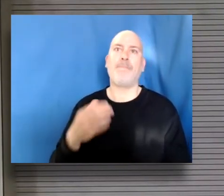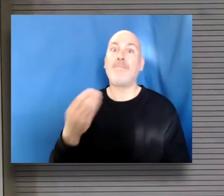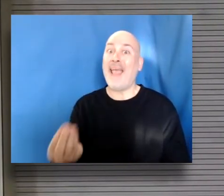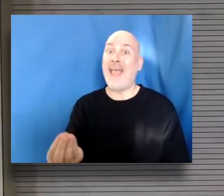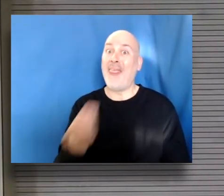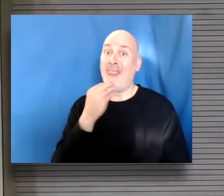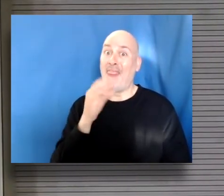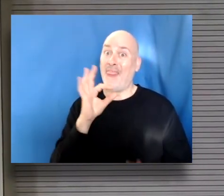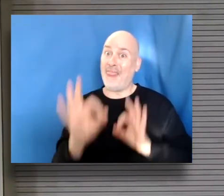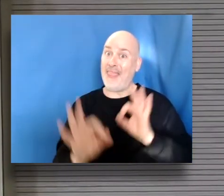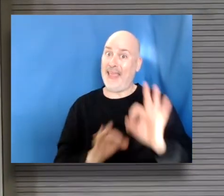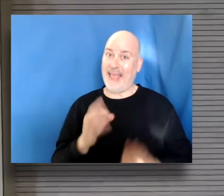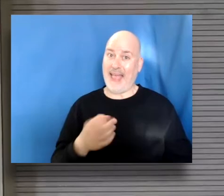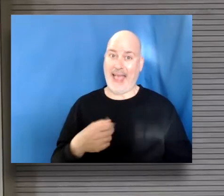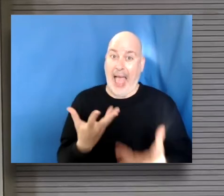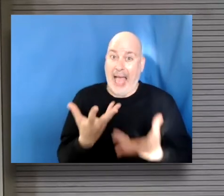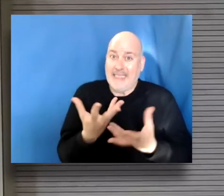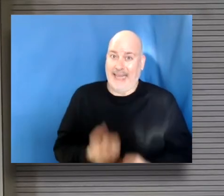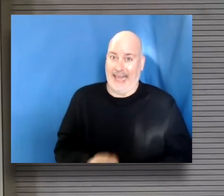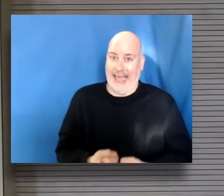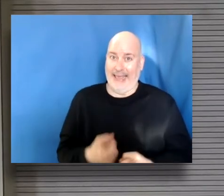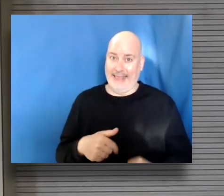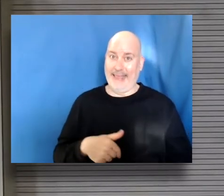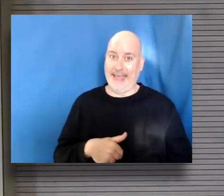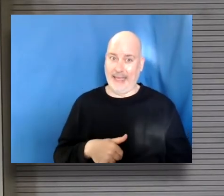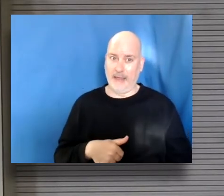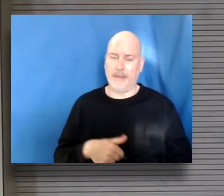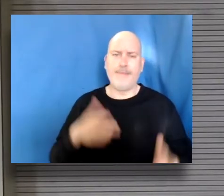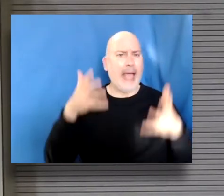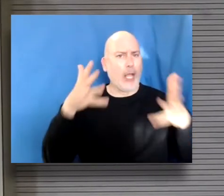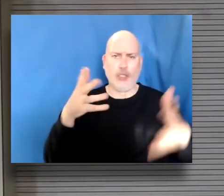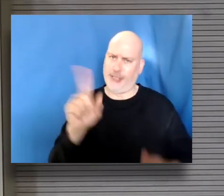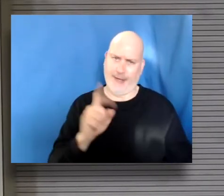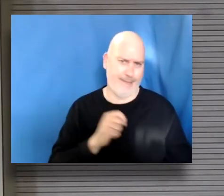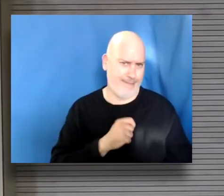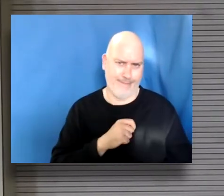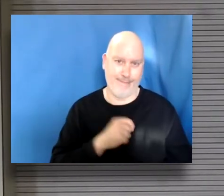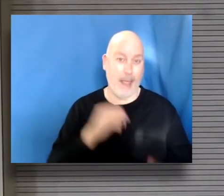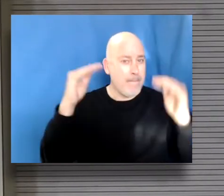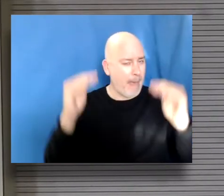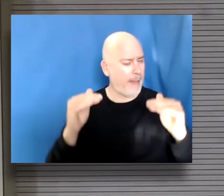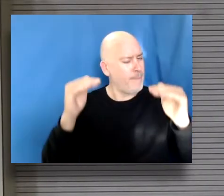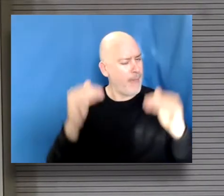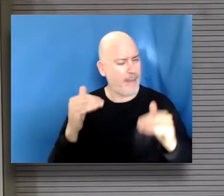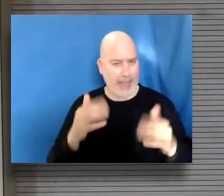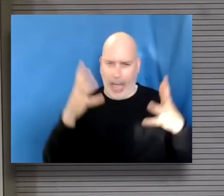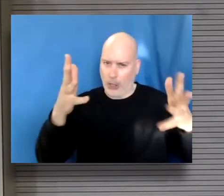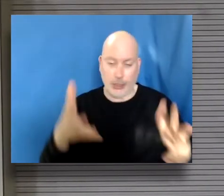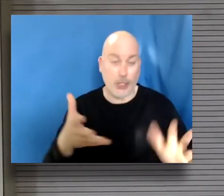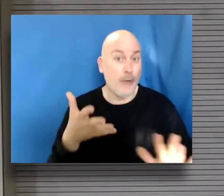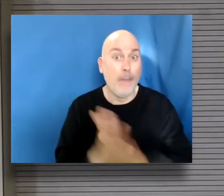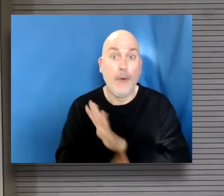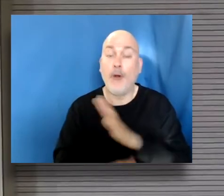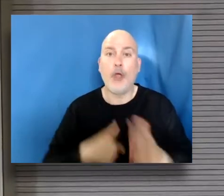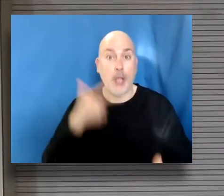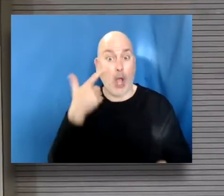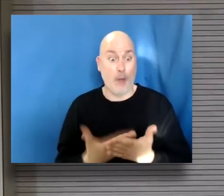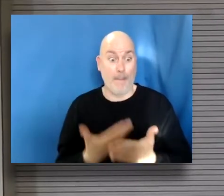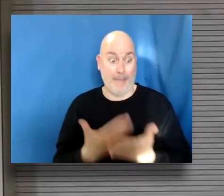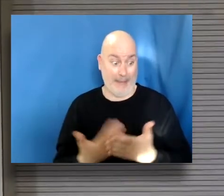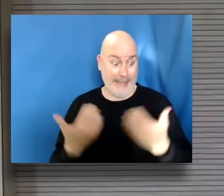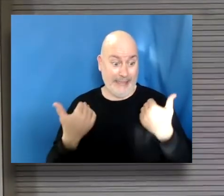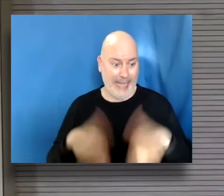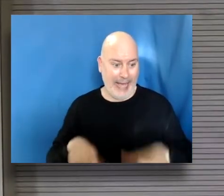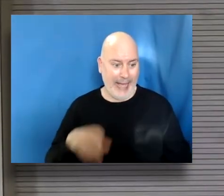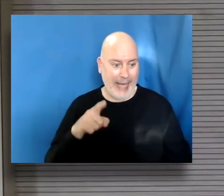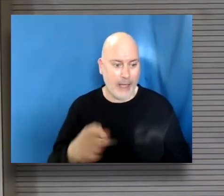dietas astringentes no se aconsejan, cada vez las aconsejamos menos porque lo que estamos comprobando es que en